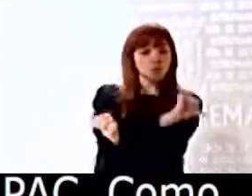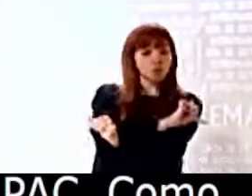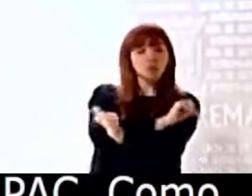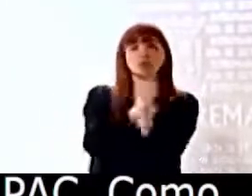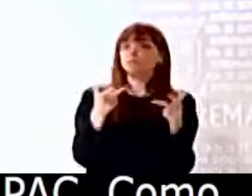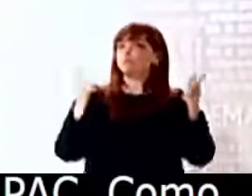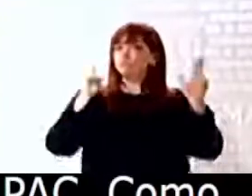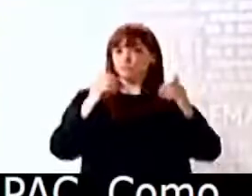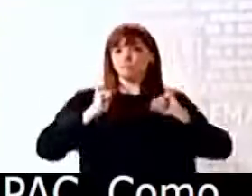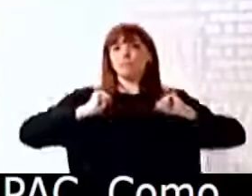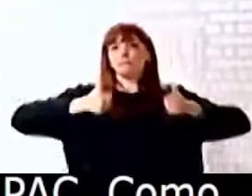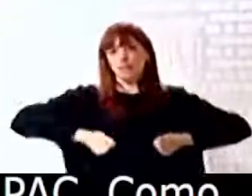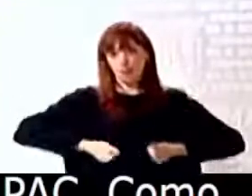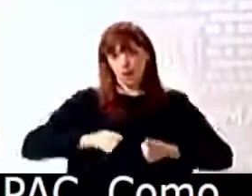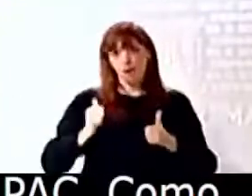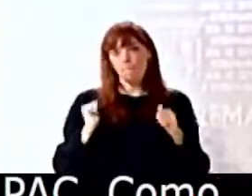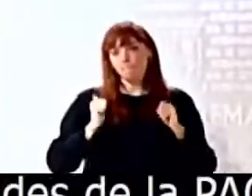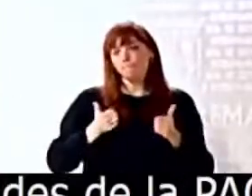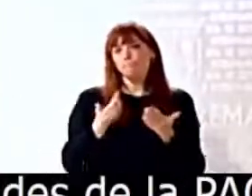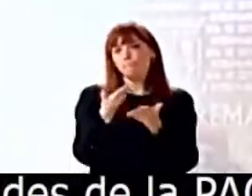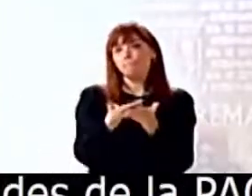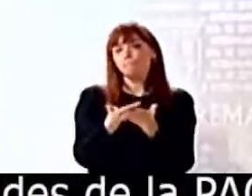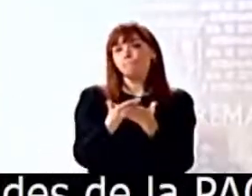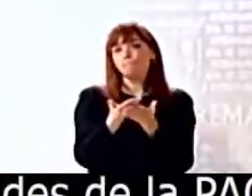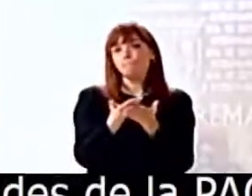la PAC. En estos momentos han sido